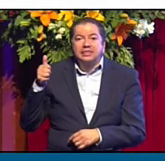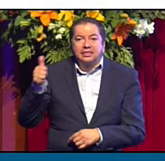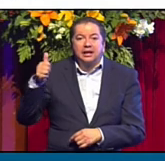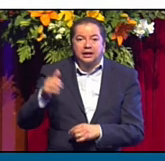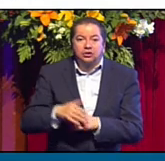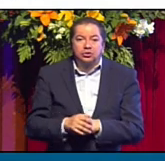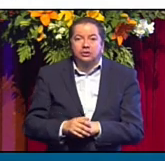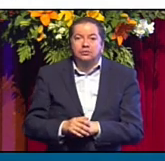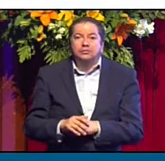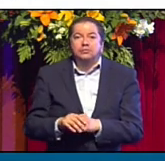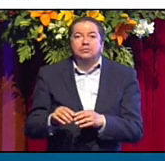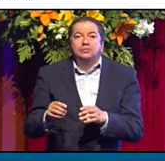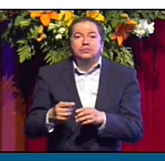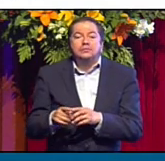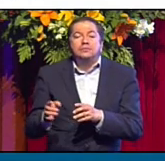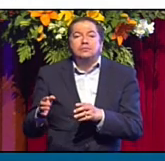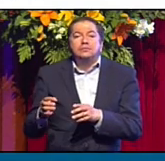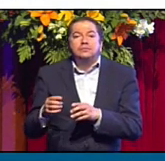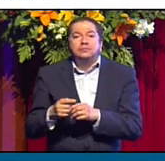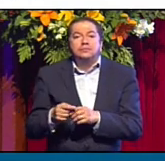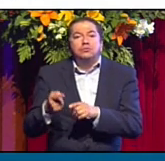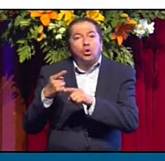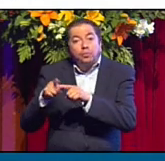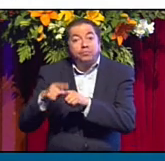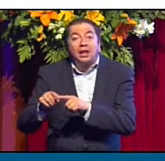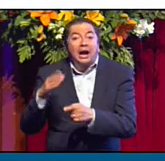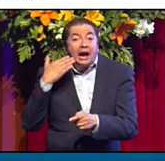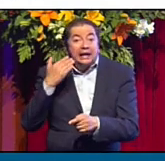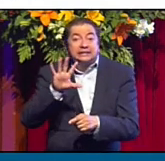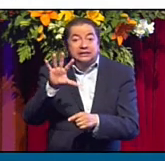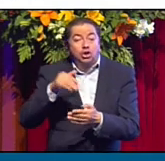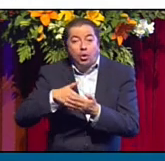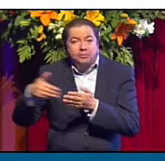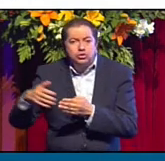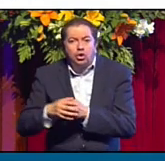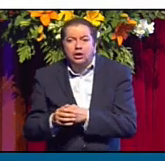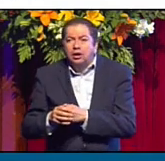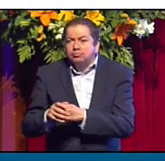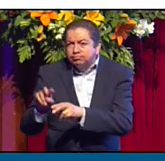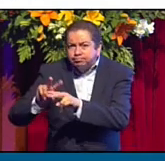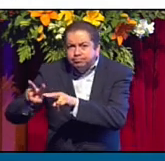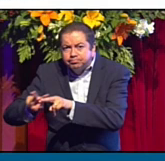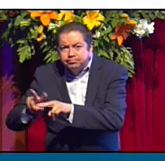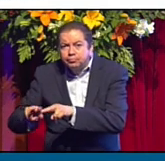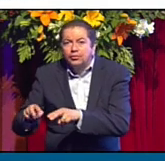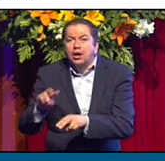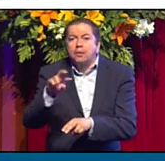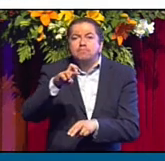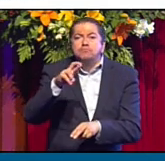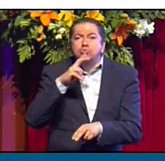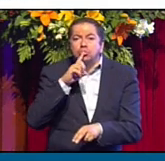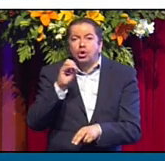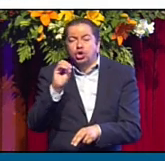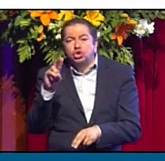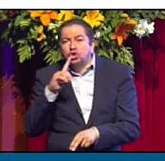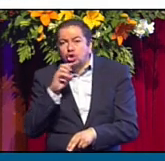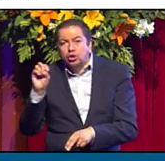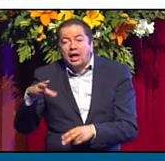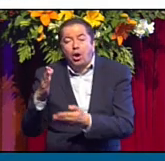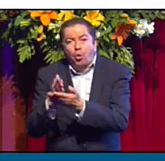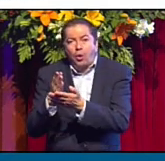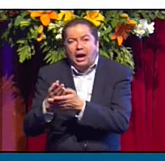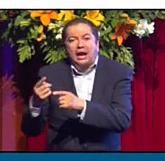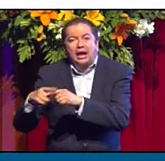varias de la mantención de la escuela de Peraíu, ya la mencionamos, por casi 5 millones de pesos. La mantención del portón y puertas de la escuela en Estalí Reyes del